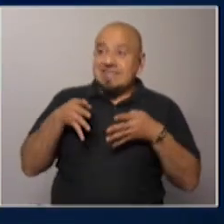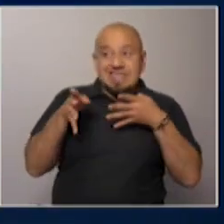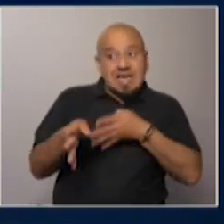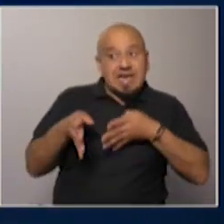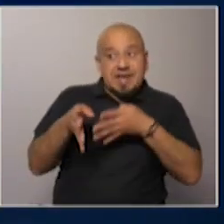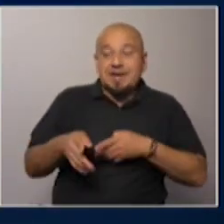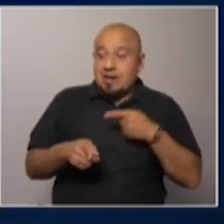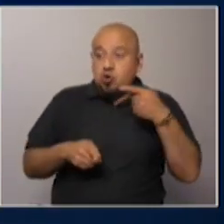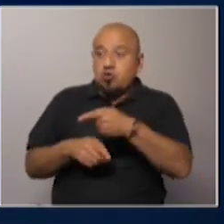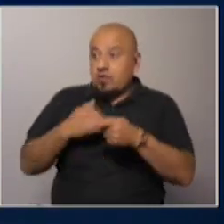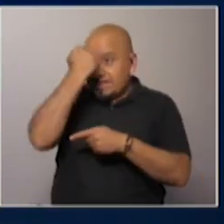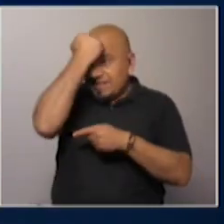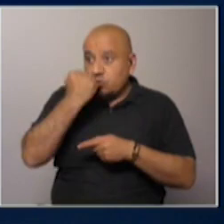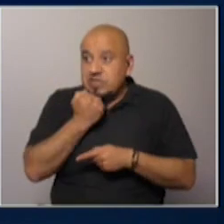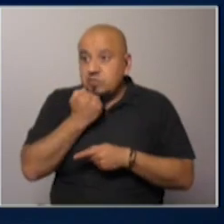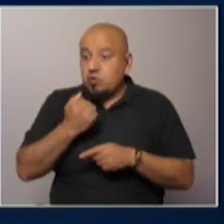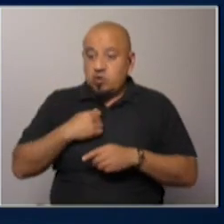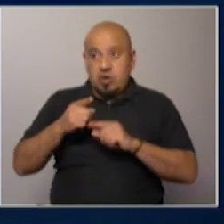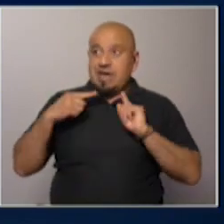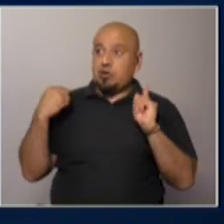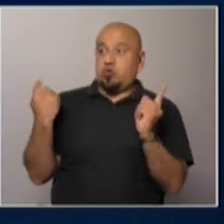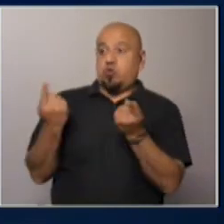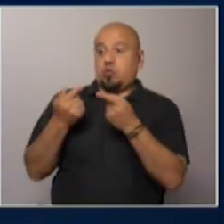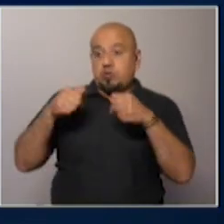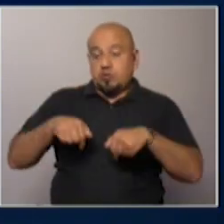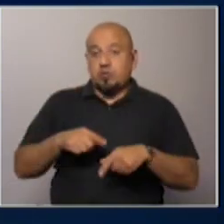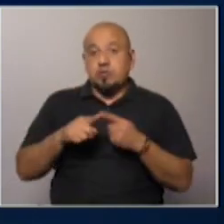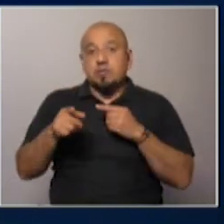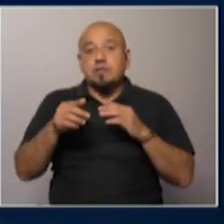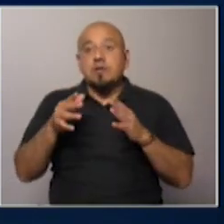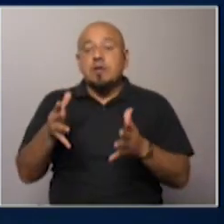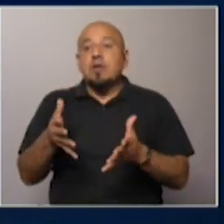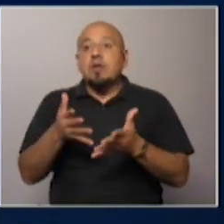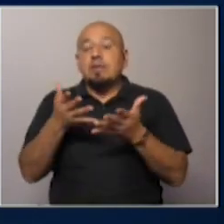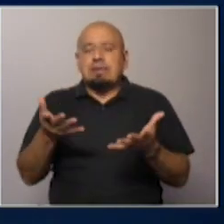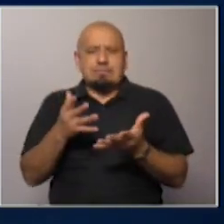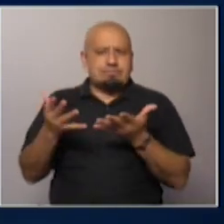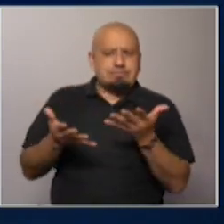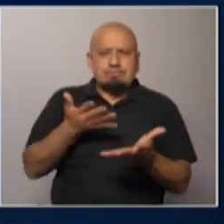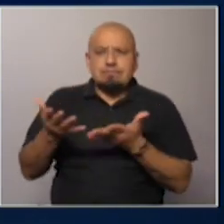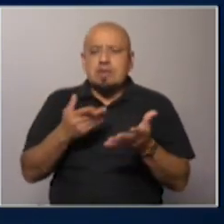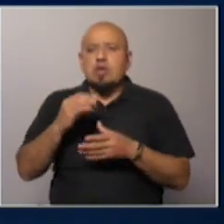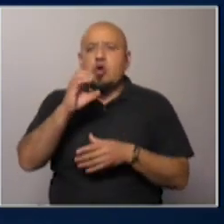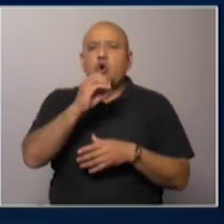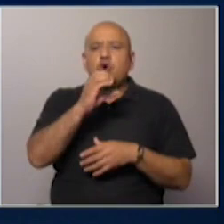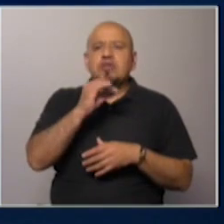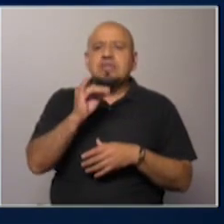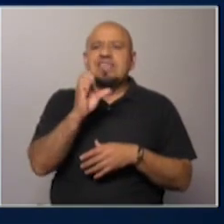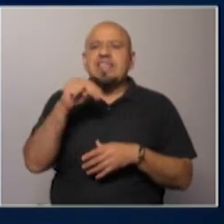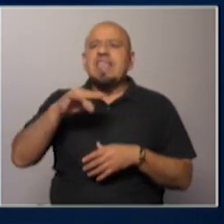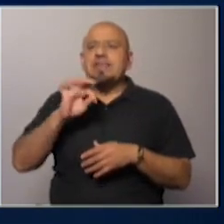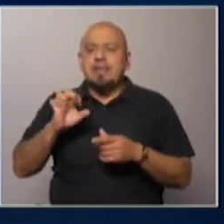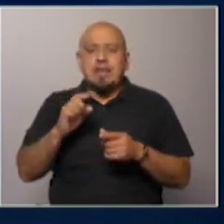terror en el que nos embarcó a todos sobre todo a todos los que entramos dentro luego de esa bolsa tan difusa llamada occidente del mundo judío